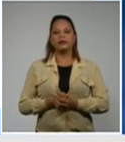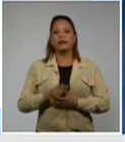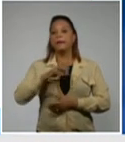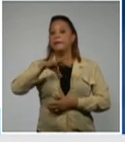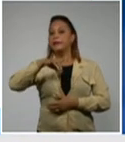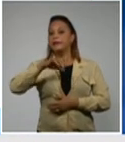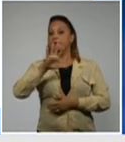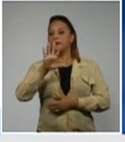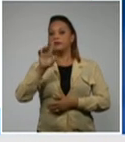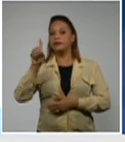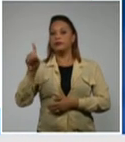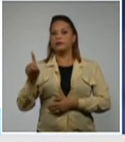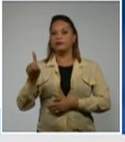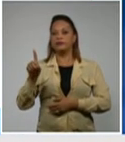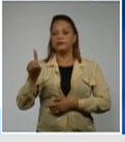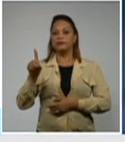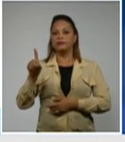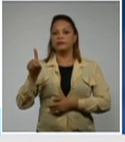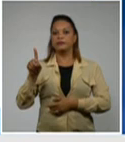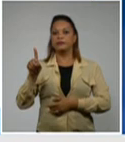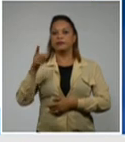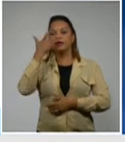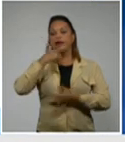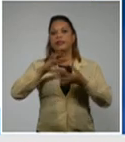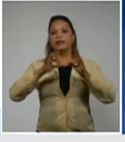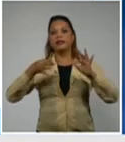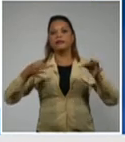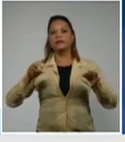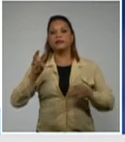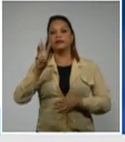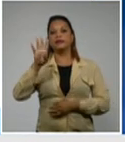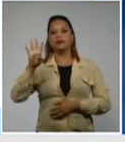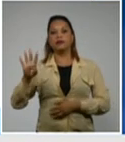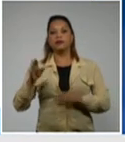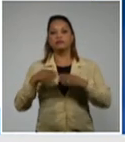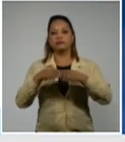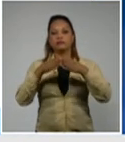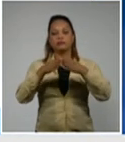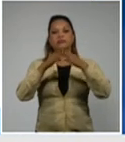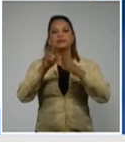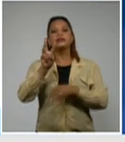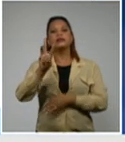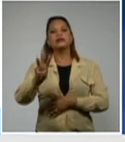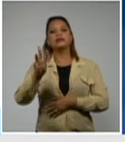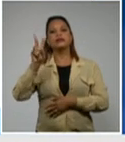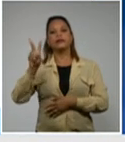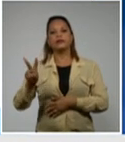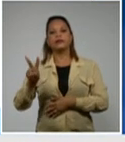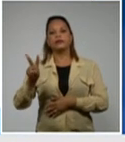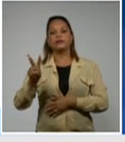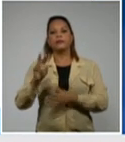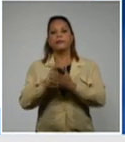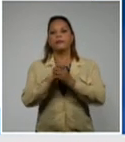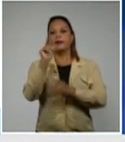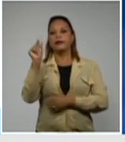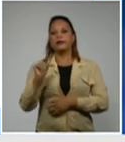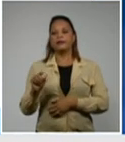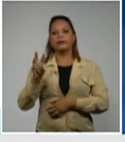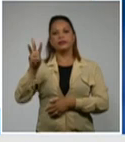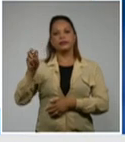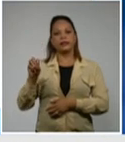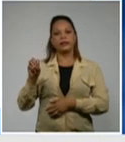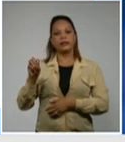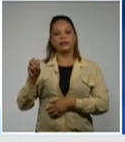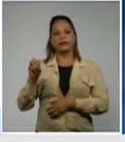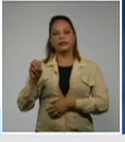Río 51, Artemisa 34, Granma 32, Mayabeque 30,